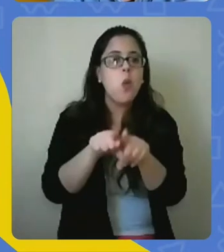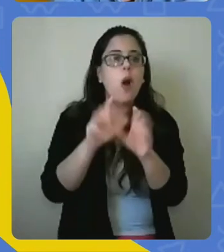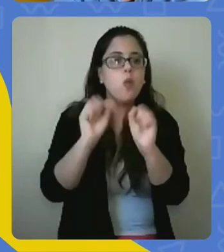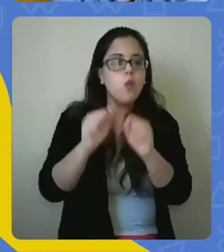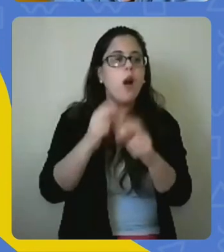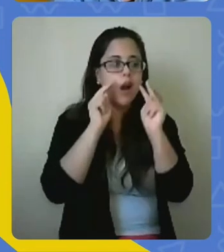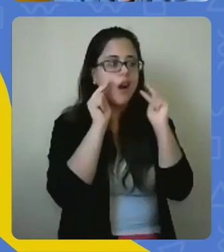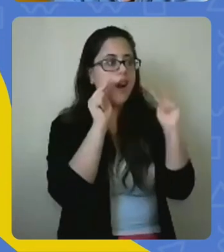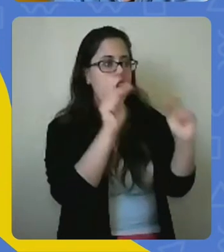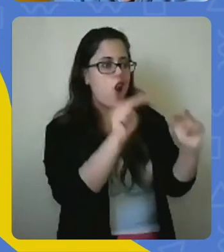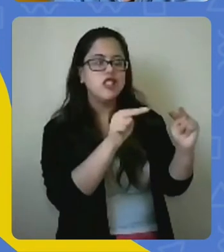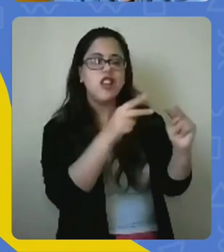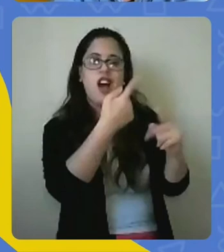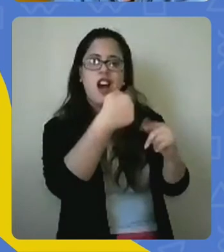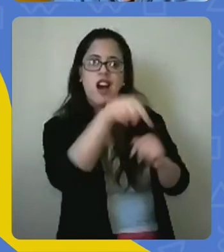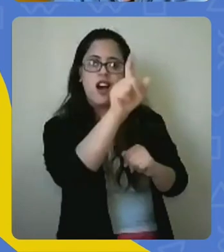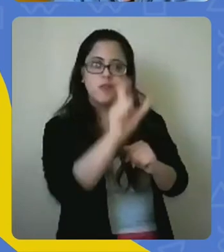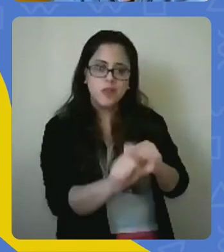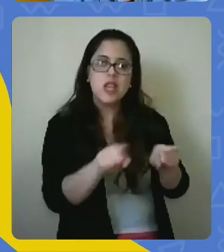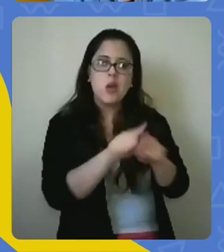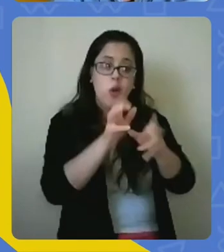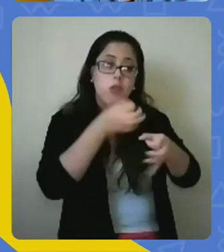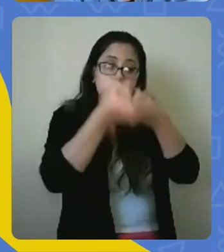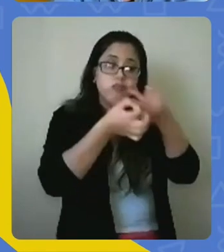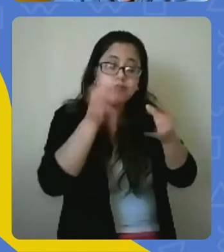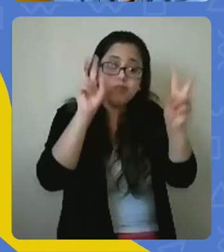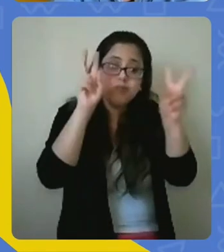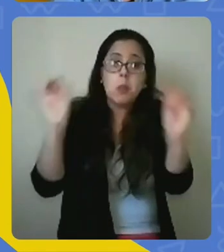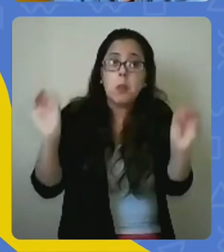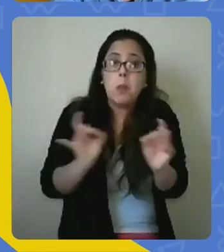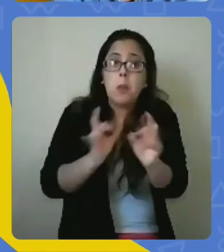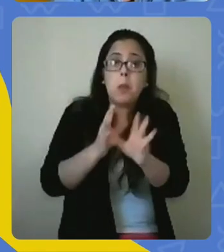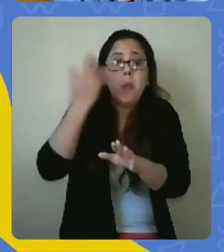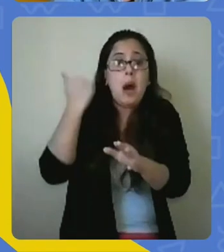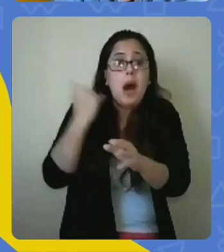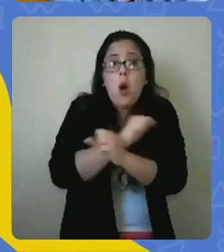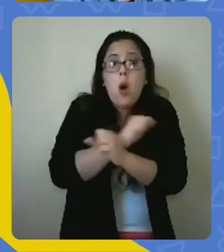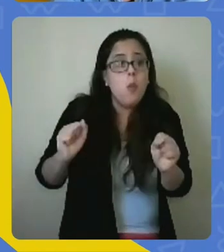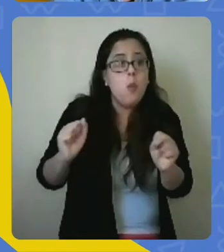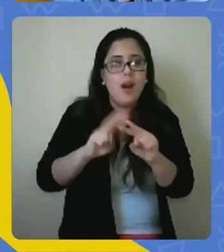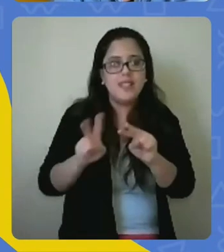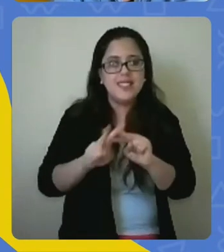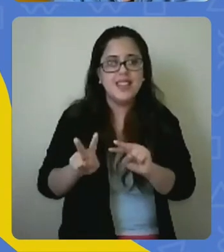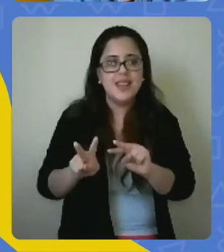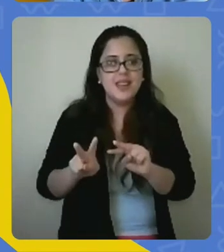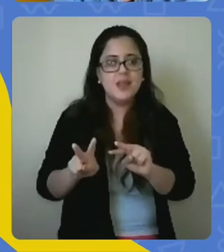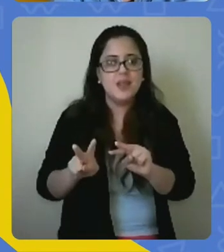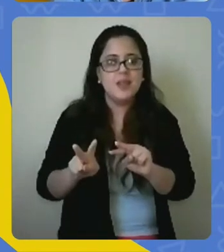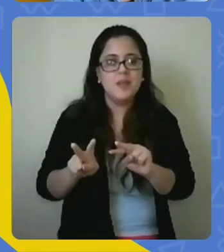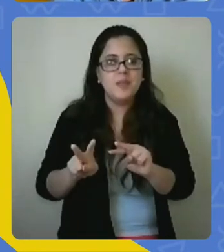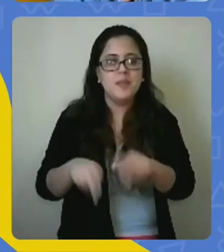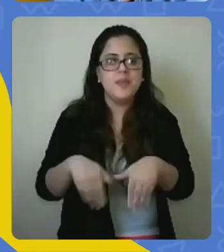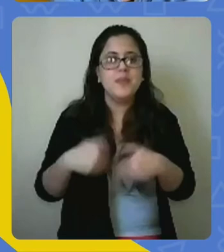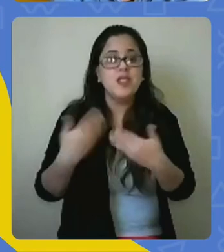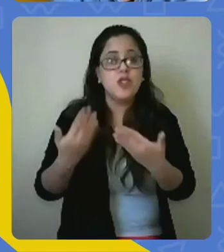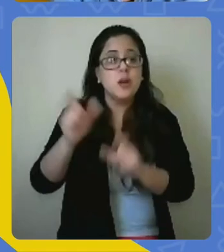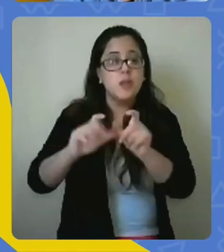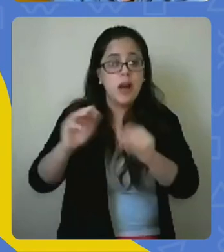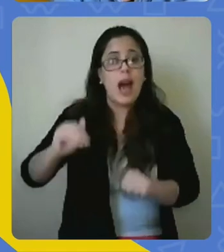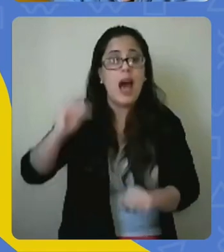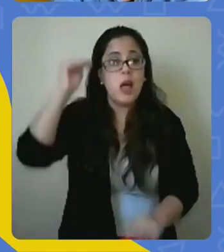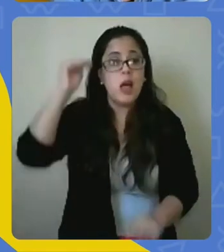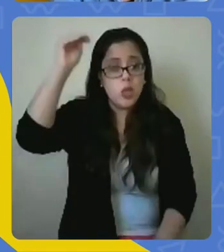otro, ¿no?, o poder contar cosas que tal vez no pudo en otro momento, ¿no? Y entonces con adultos también es